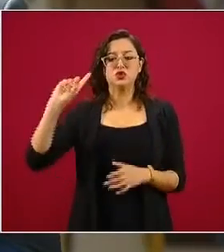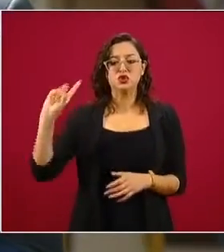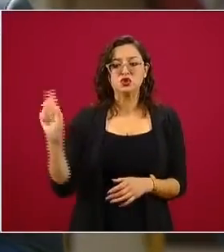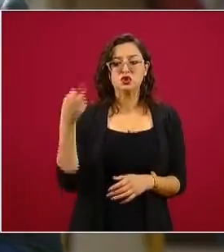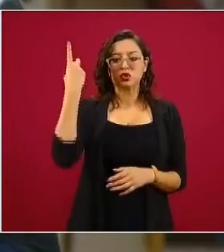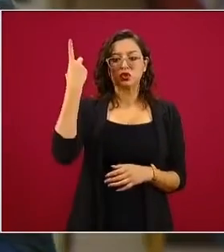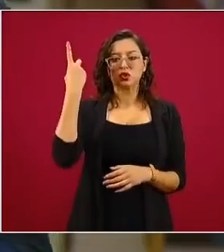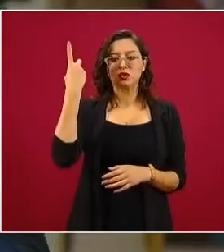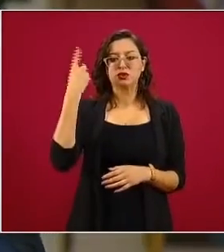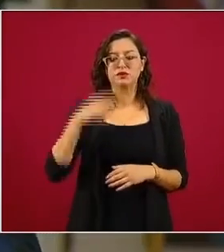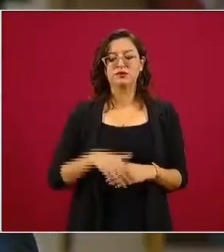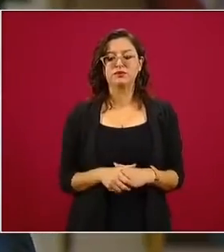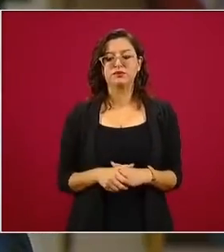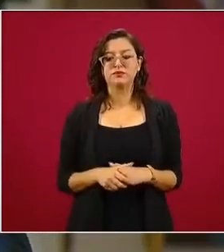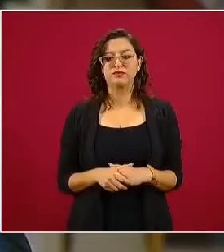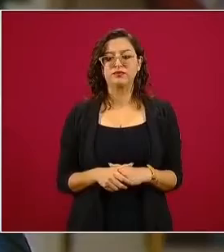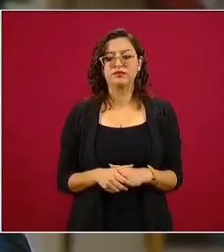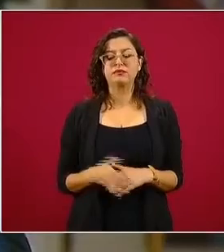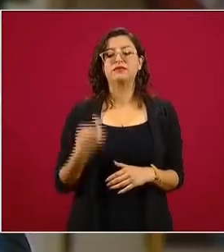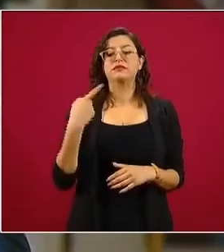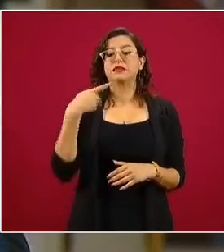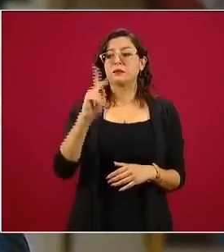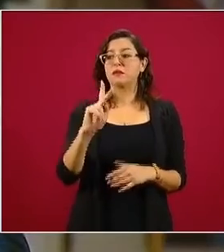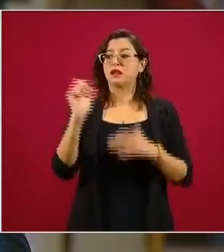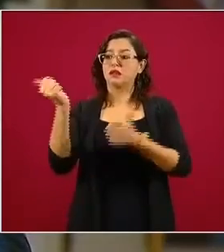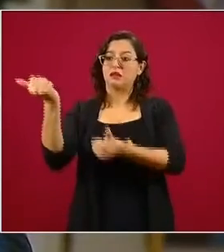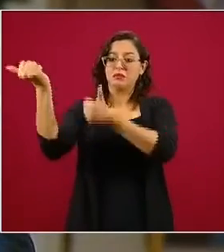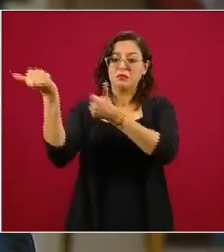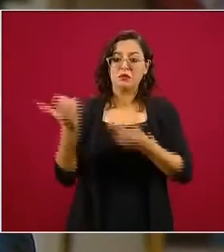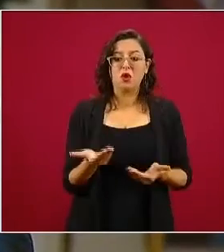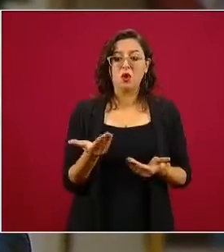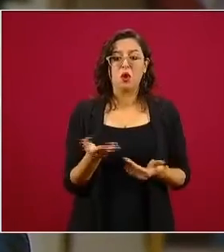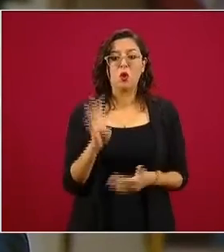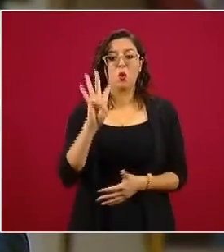3.579 billones de dólares, pero importamos